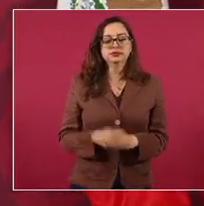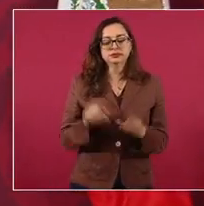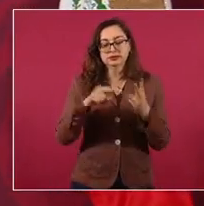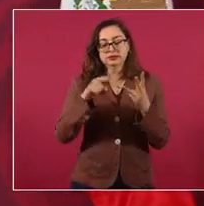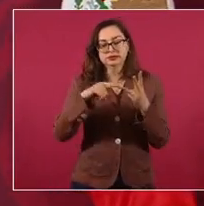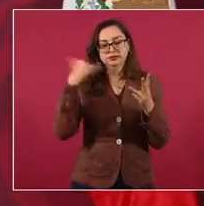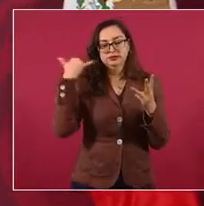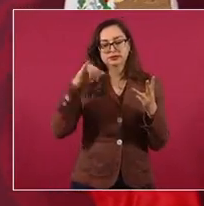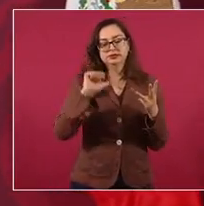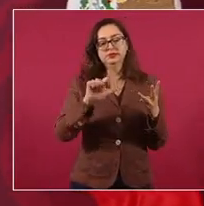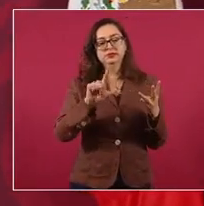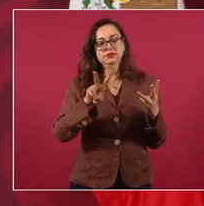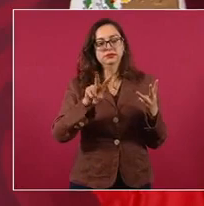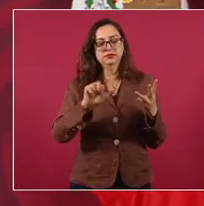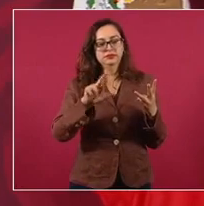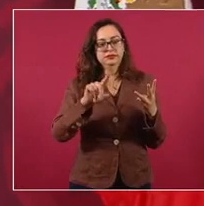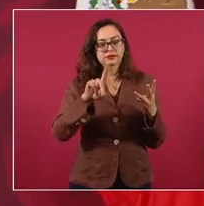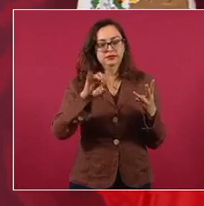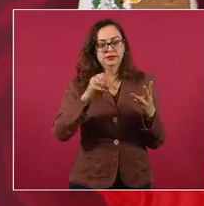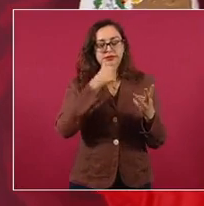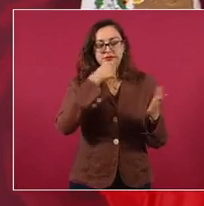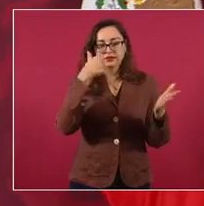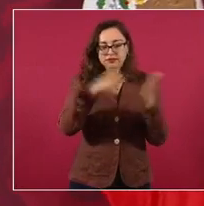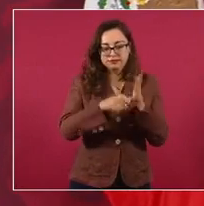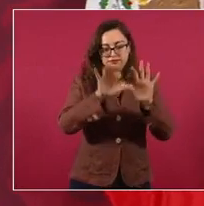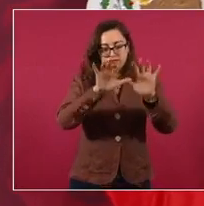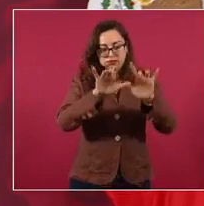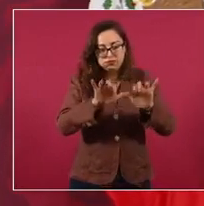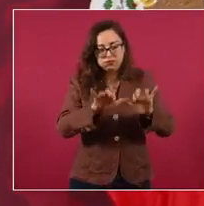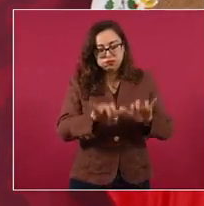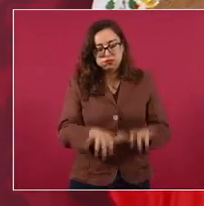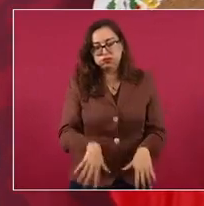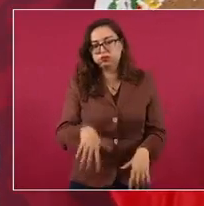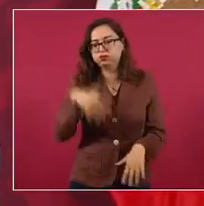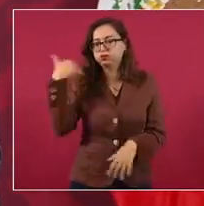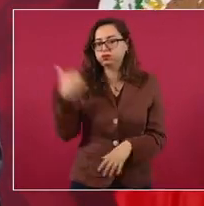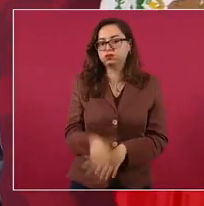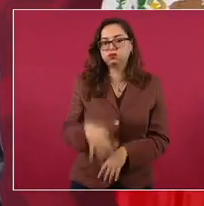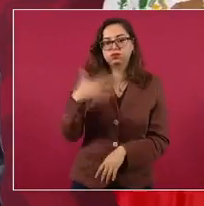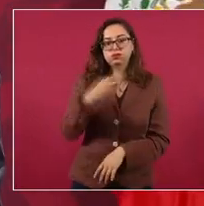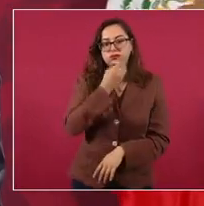Alvarado en Yucatán unas cartas. Hay una que me gusta mucho,